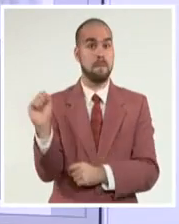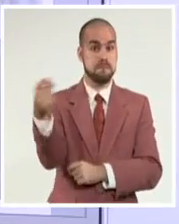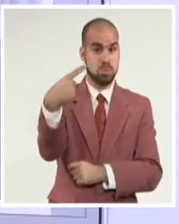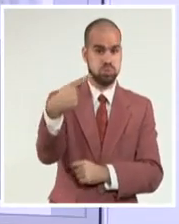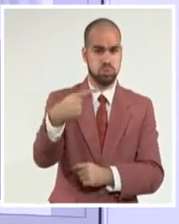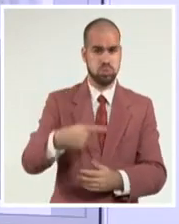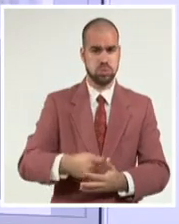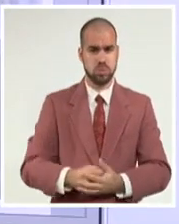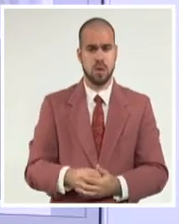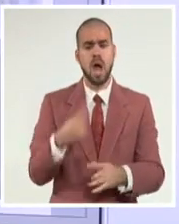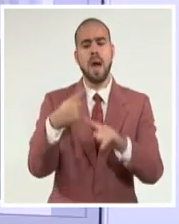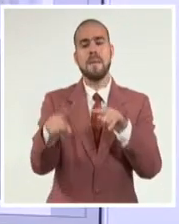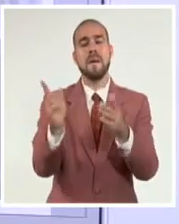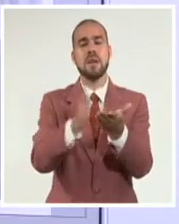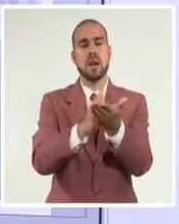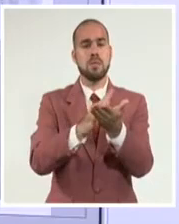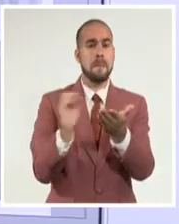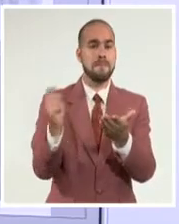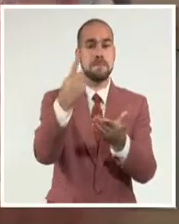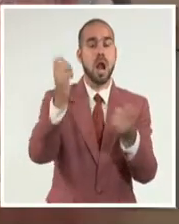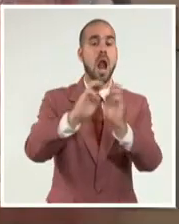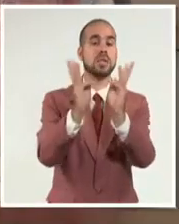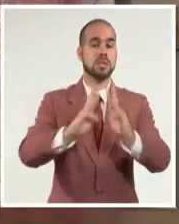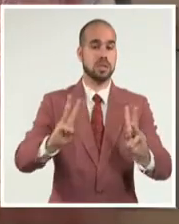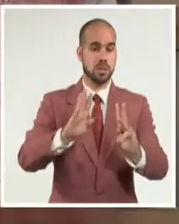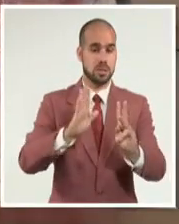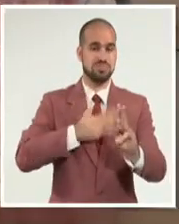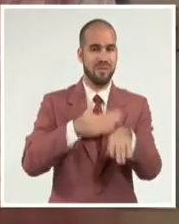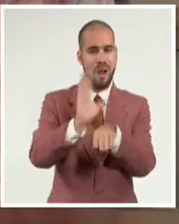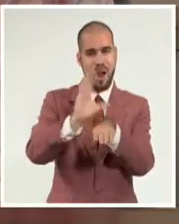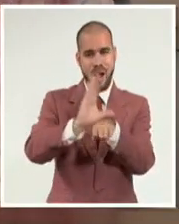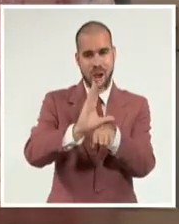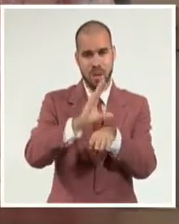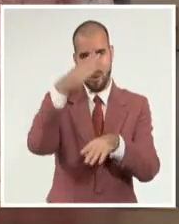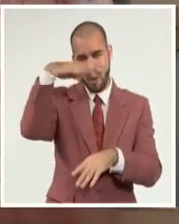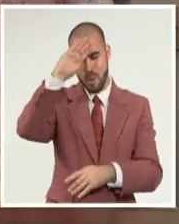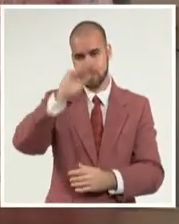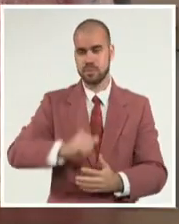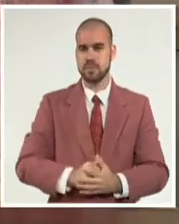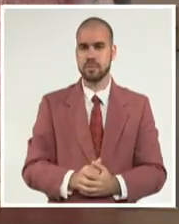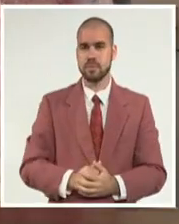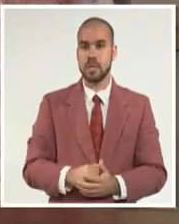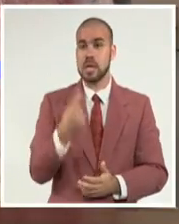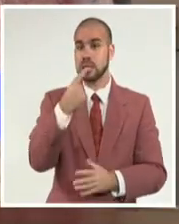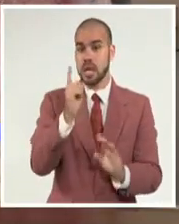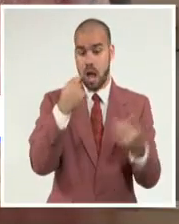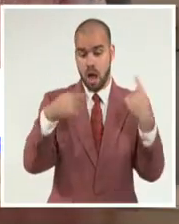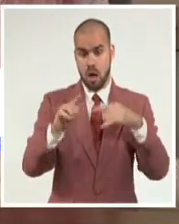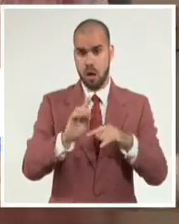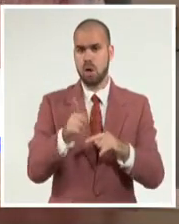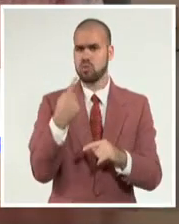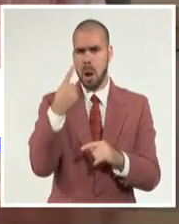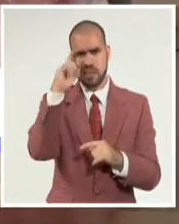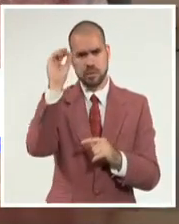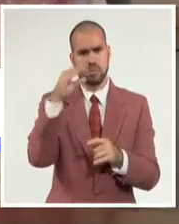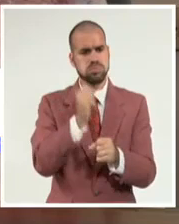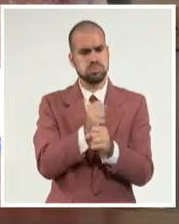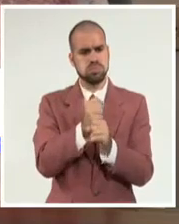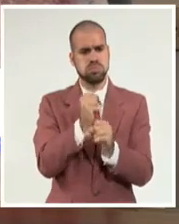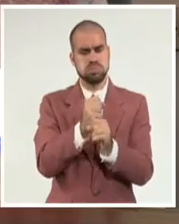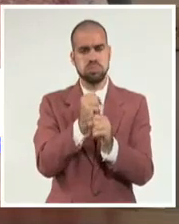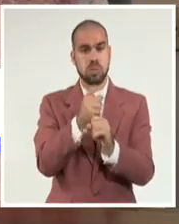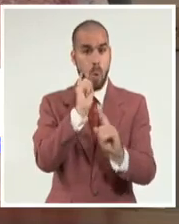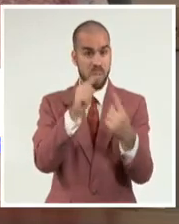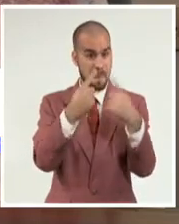la primera revista digital cubana. Nosotros podemos decir que a estas alturas hemos sido coherentes con aquellos